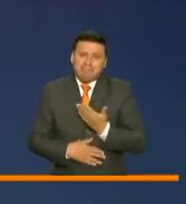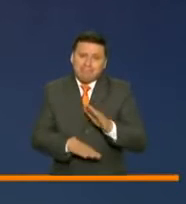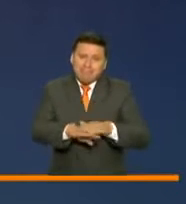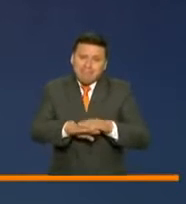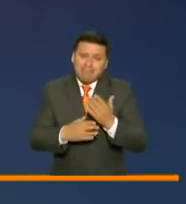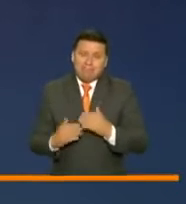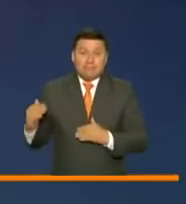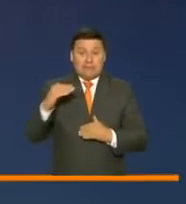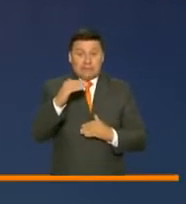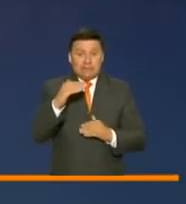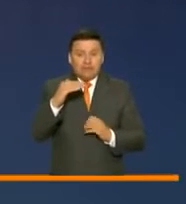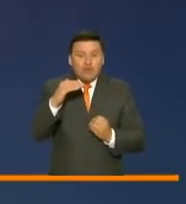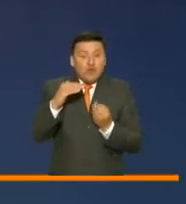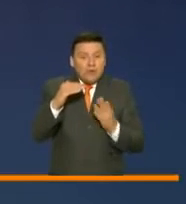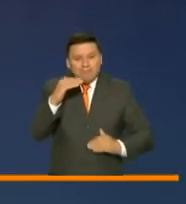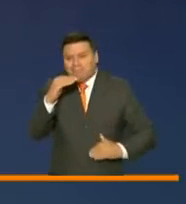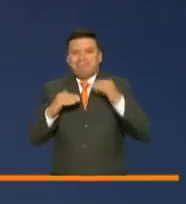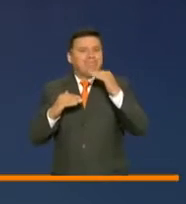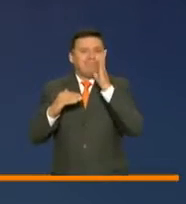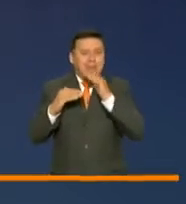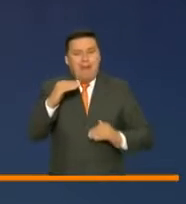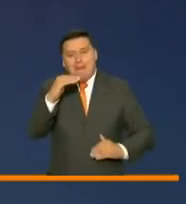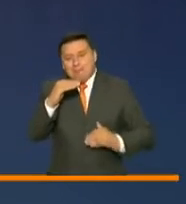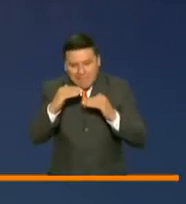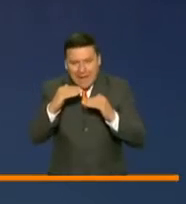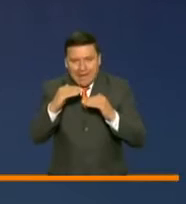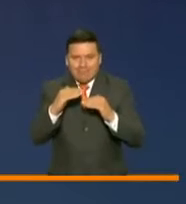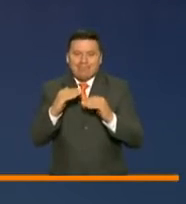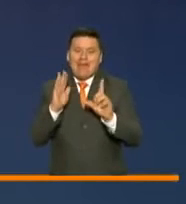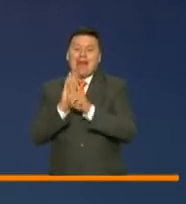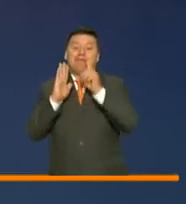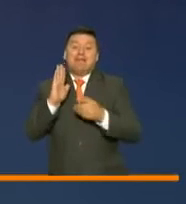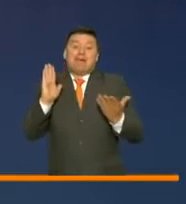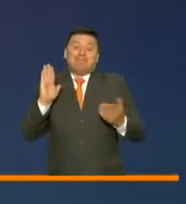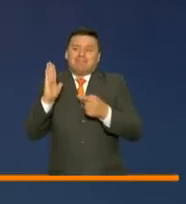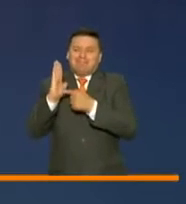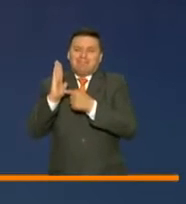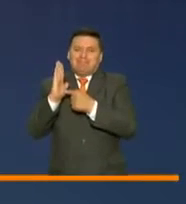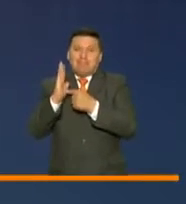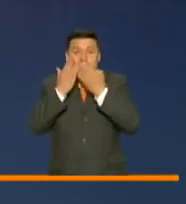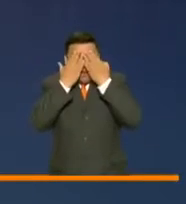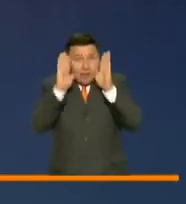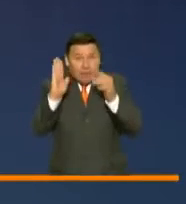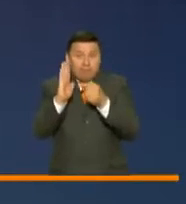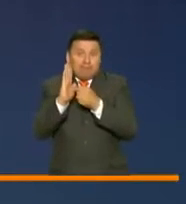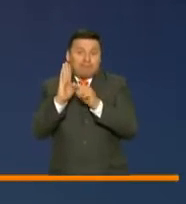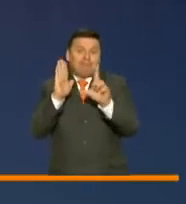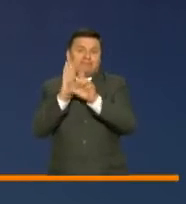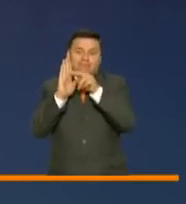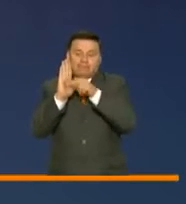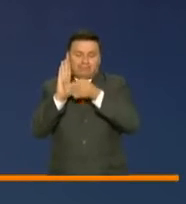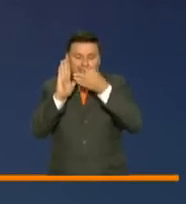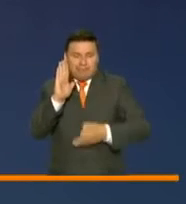el número de votos no alcanzó el umbral de participación que la ley estipula en la democracia las